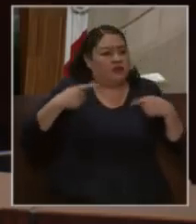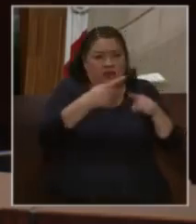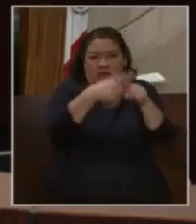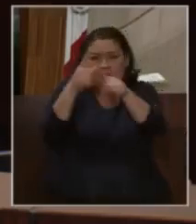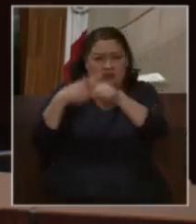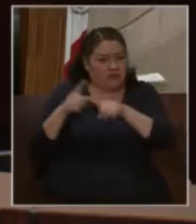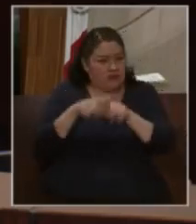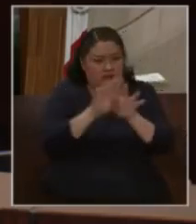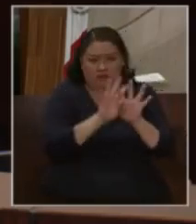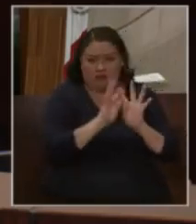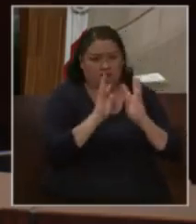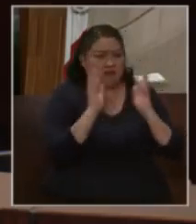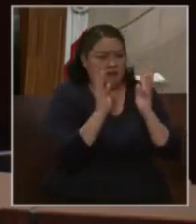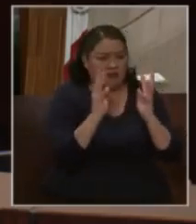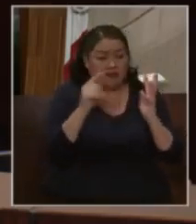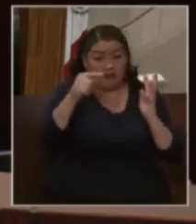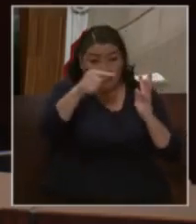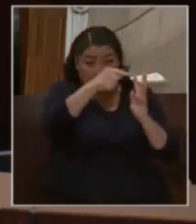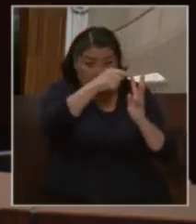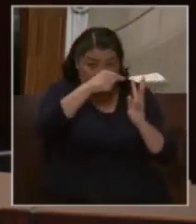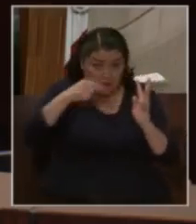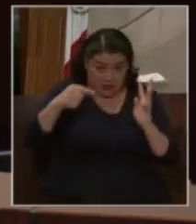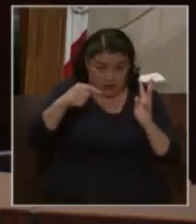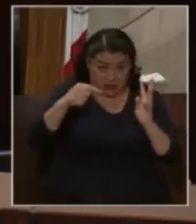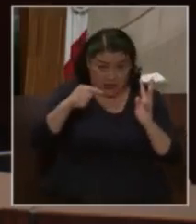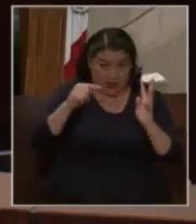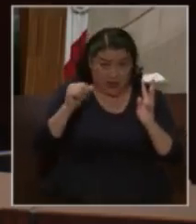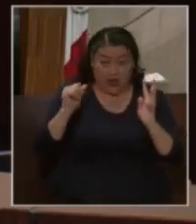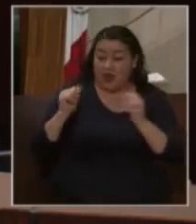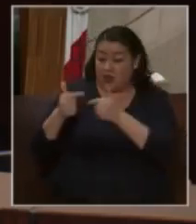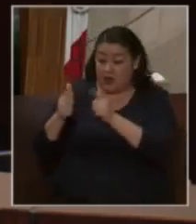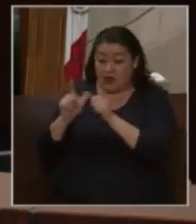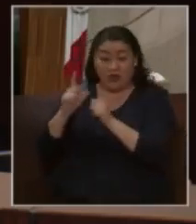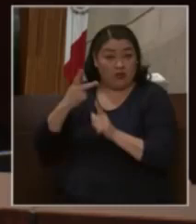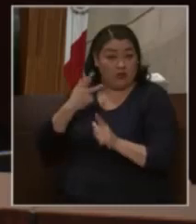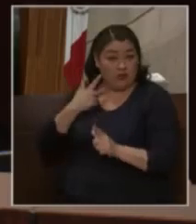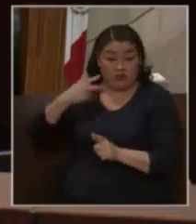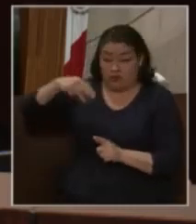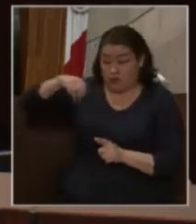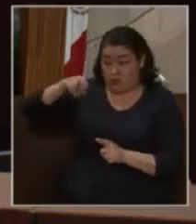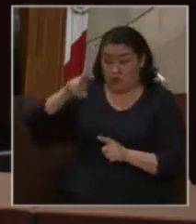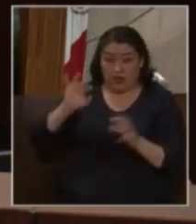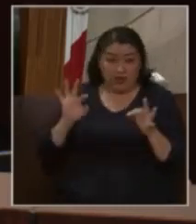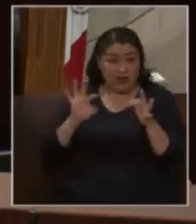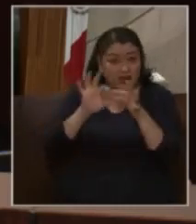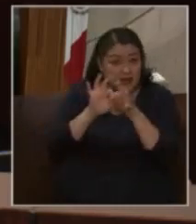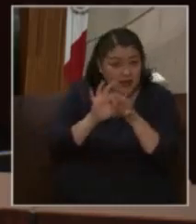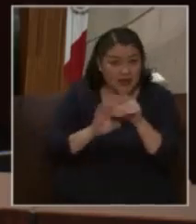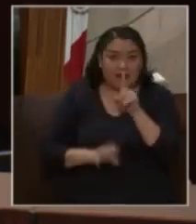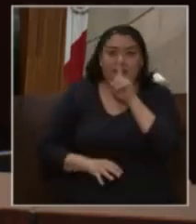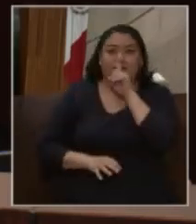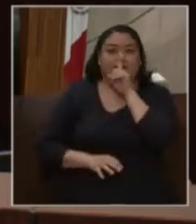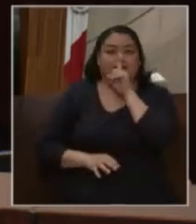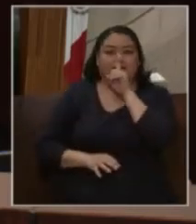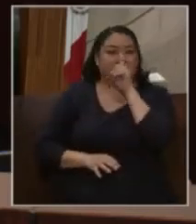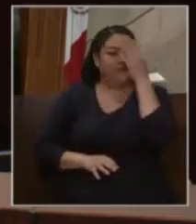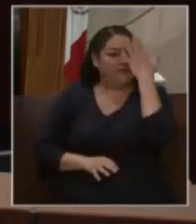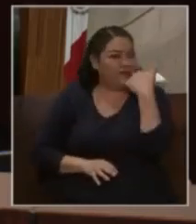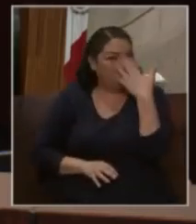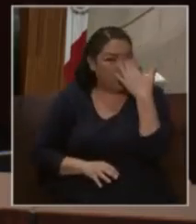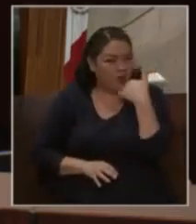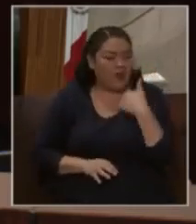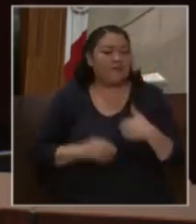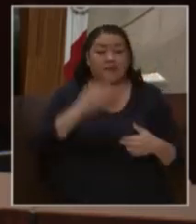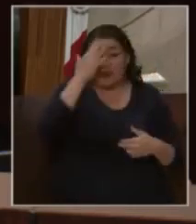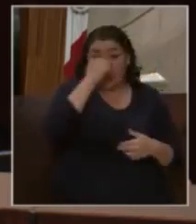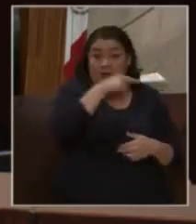se demuestre que tuvieron ellas participación alguna con el partido político Morena. Máxime que la propia autoridad fiscalizadora